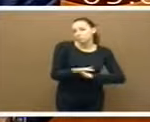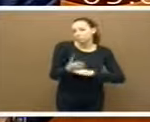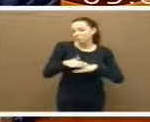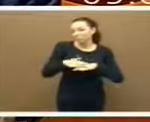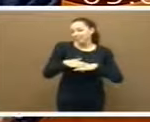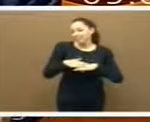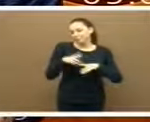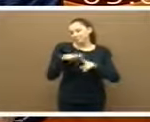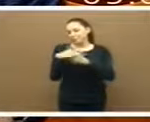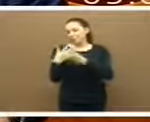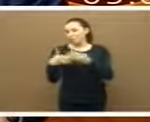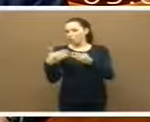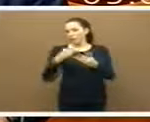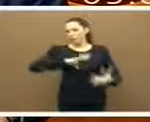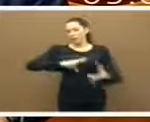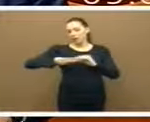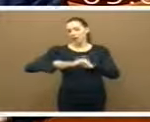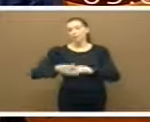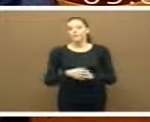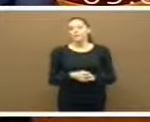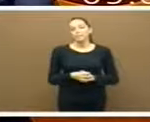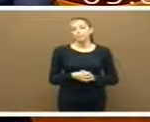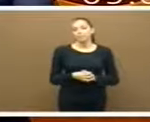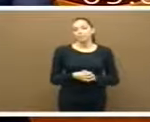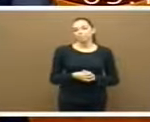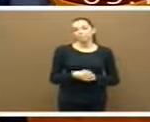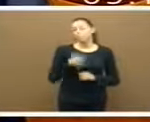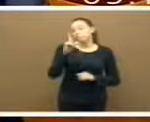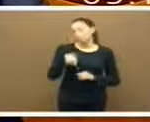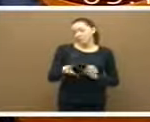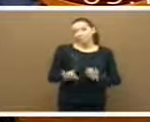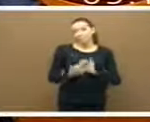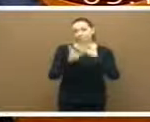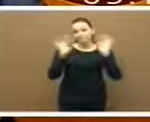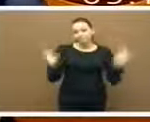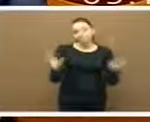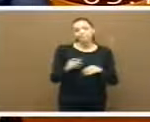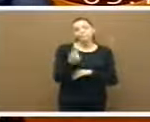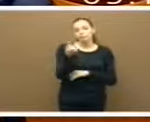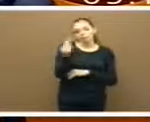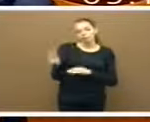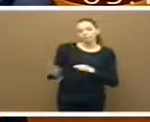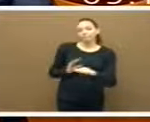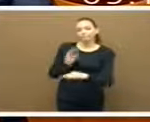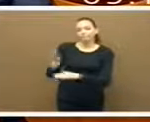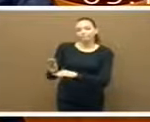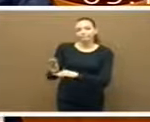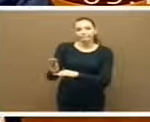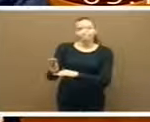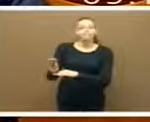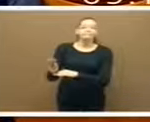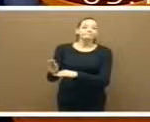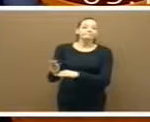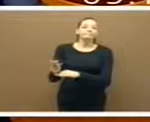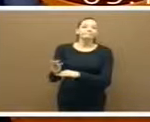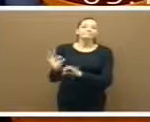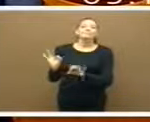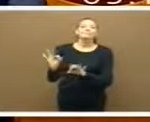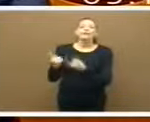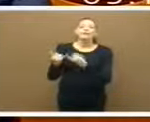moderna posible. Y también, cómo no, incentivando económicamente, declarando los festejos